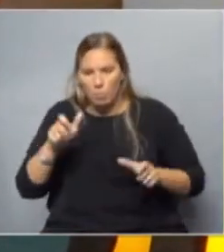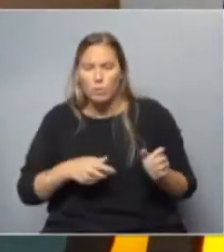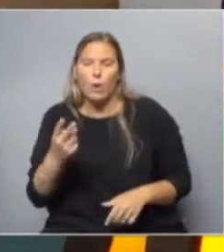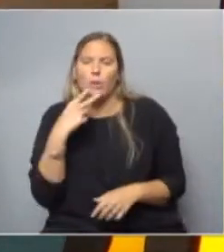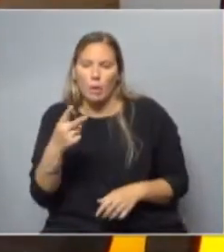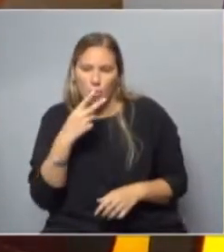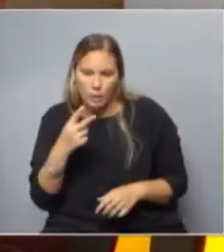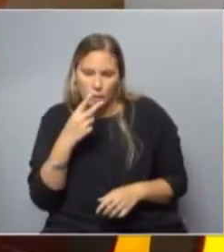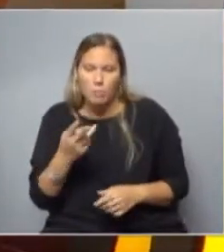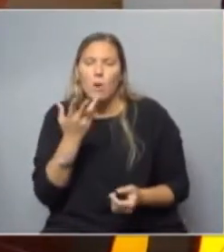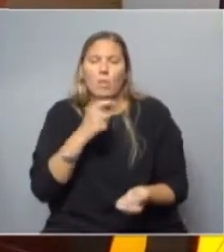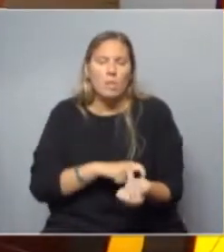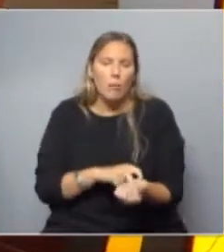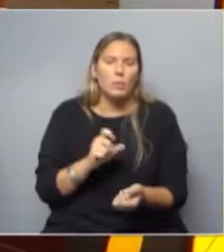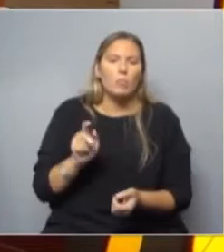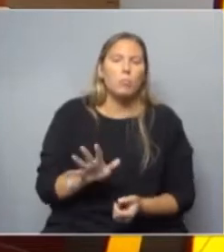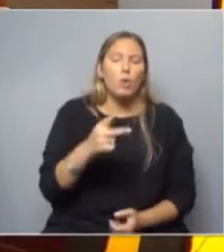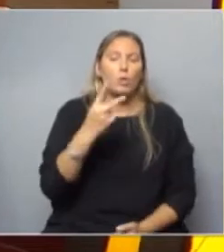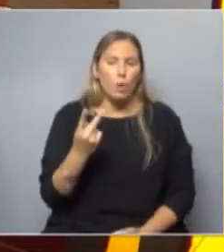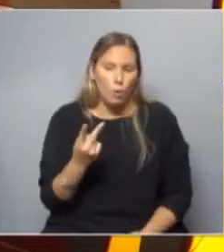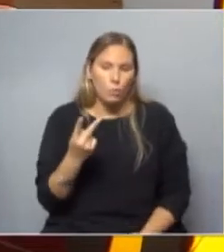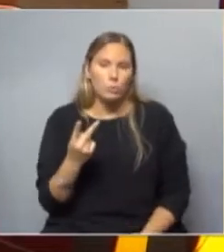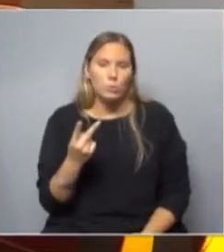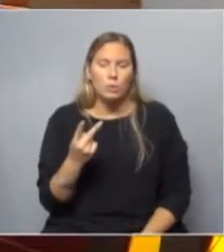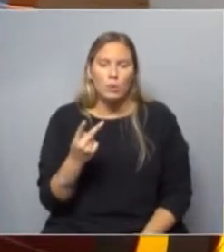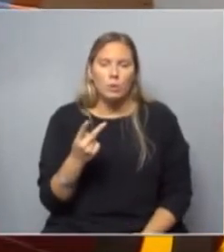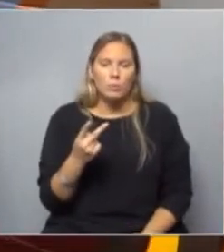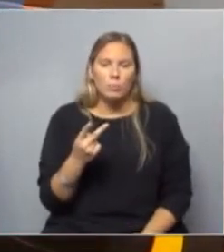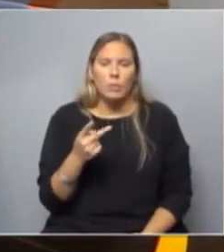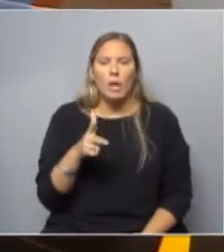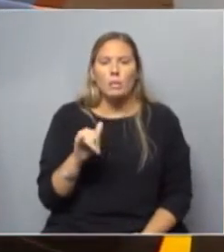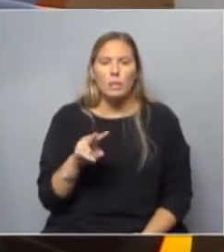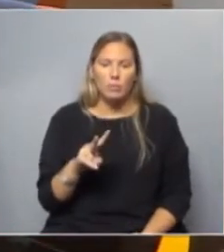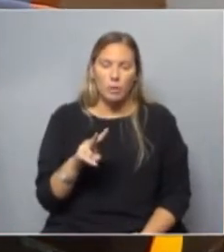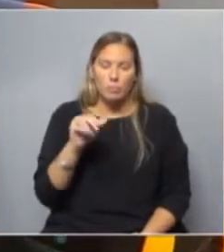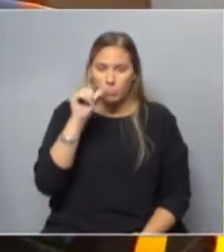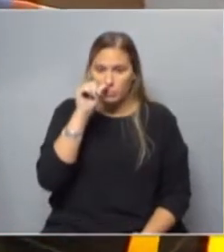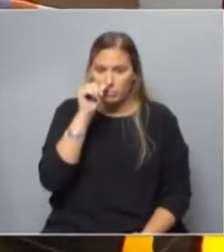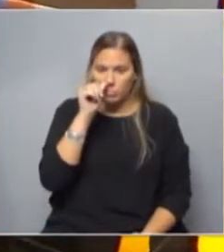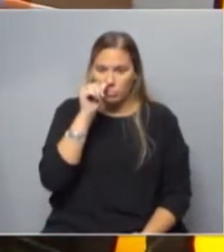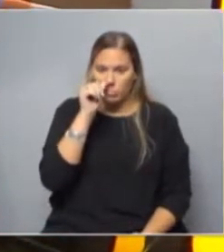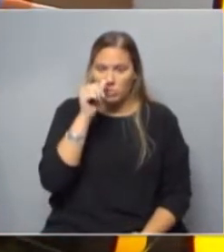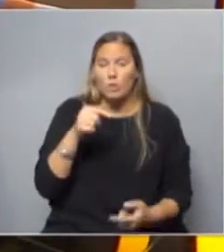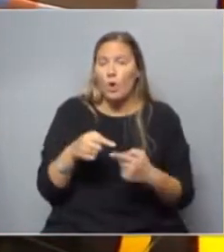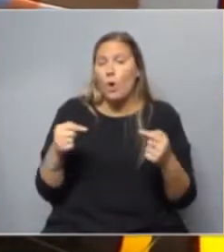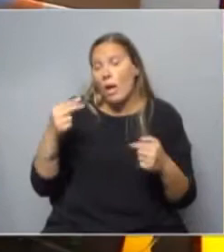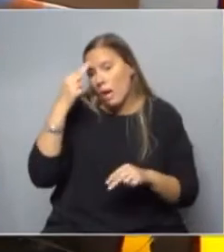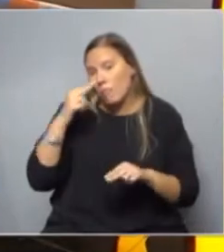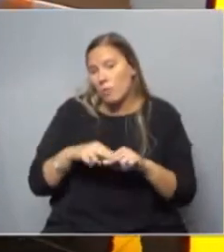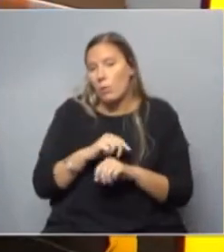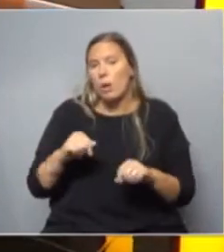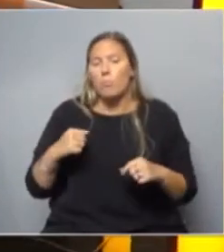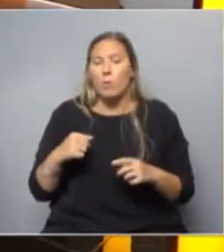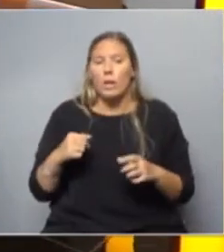tabaquismo, la diabetes tipo 2, ¿no? Hay cosas que ya, bueno, el HIV, ¿no? Todas cosas que puedan debilitar